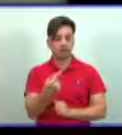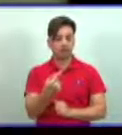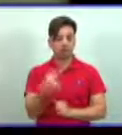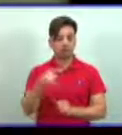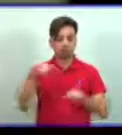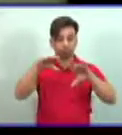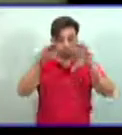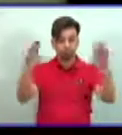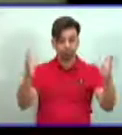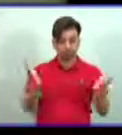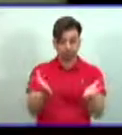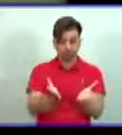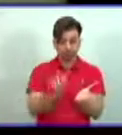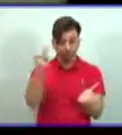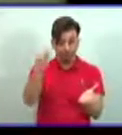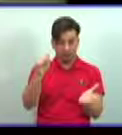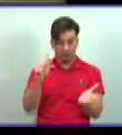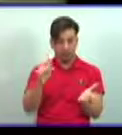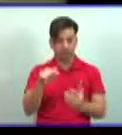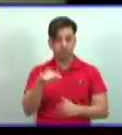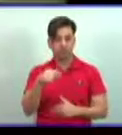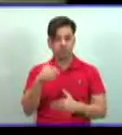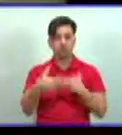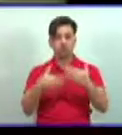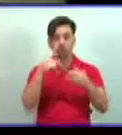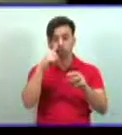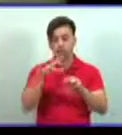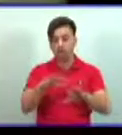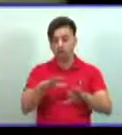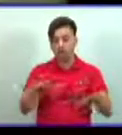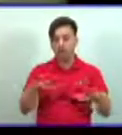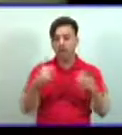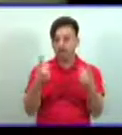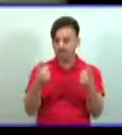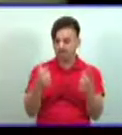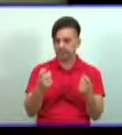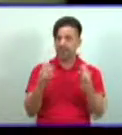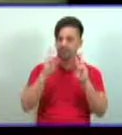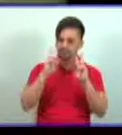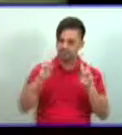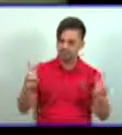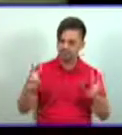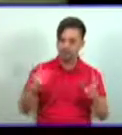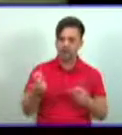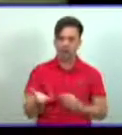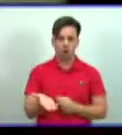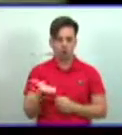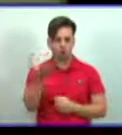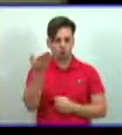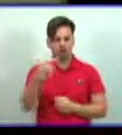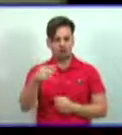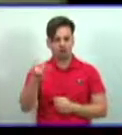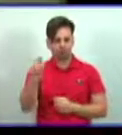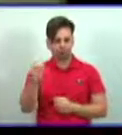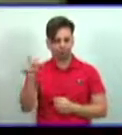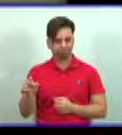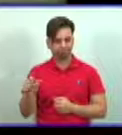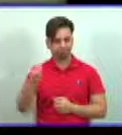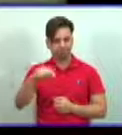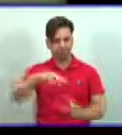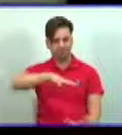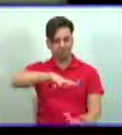para el desarrollo de la vida y la economía de los seres humanos en nuestro planeta. Pero tomemos nota de estos